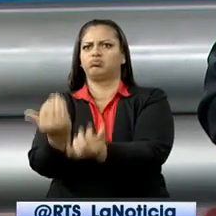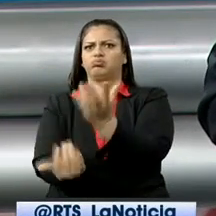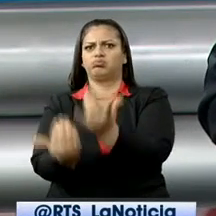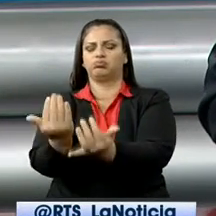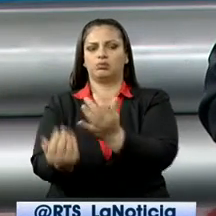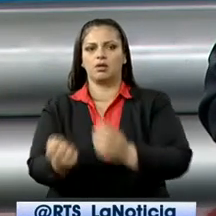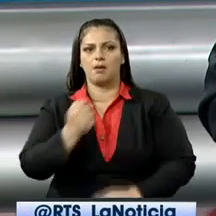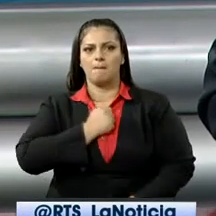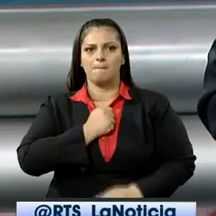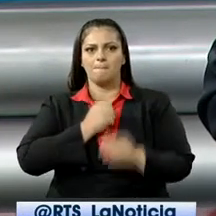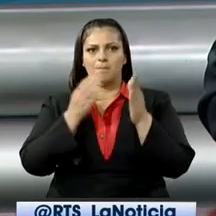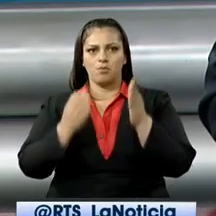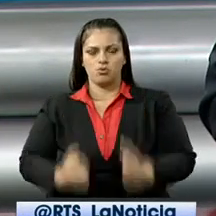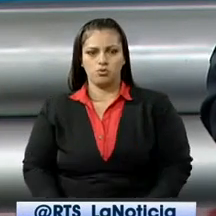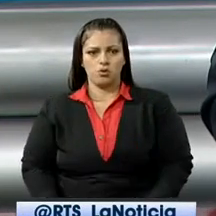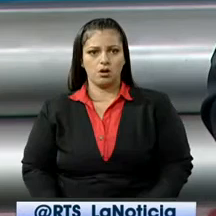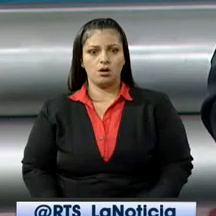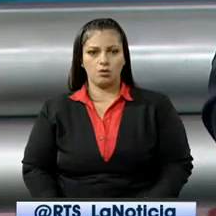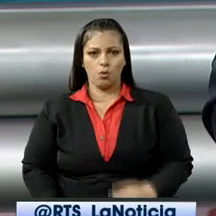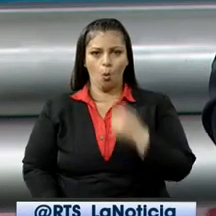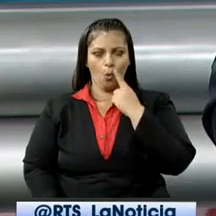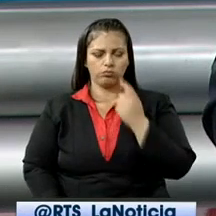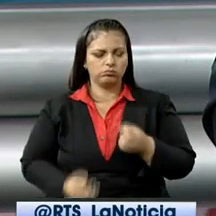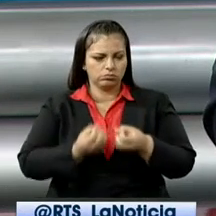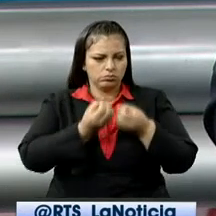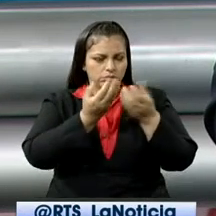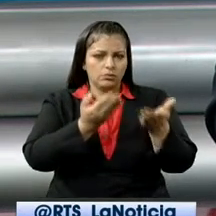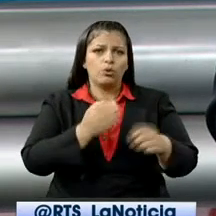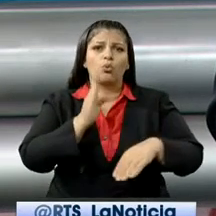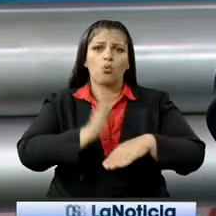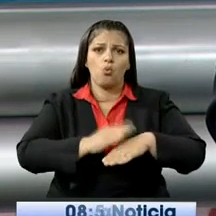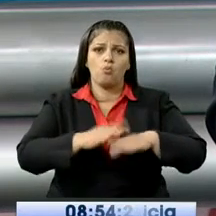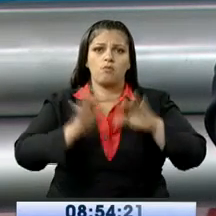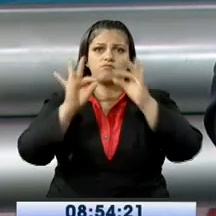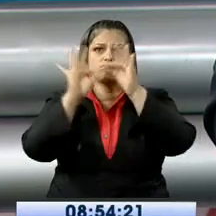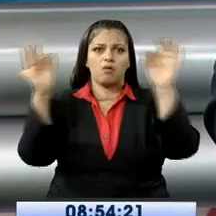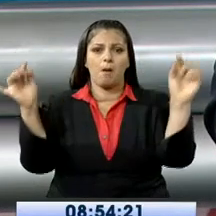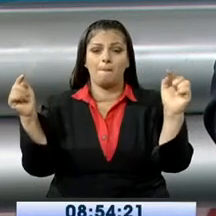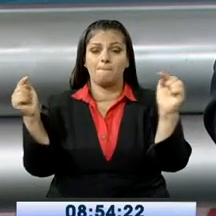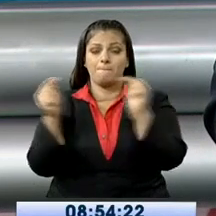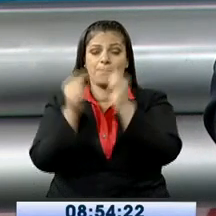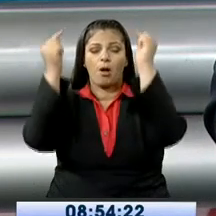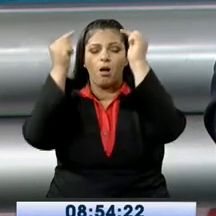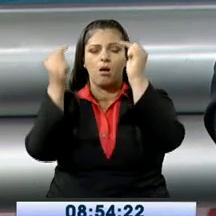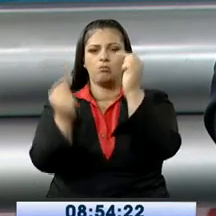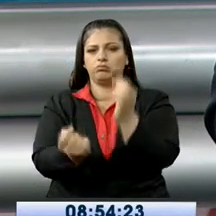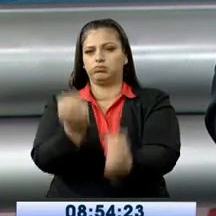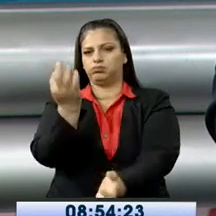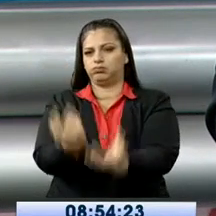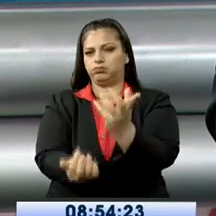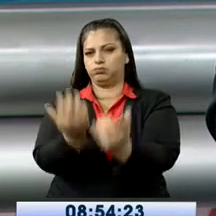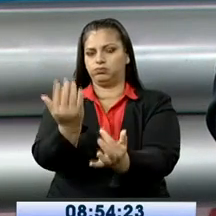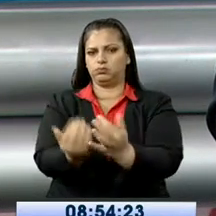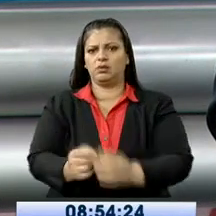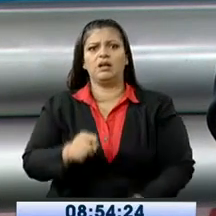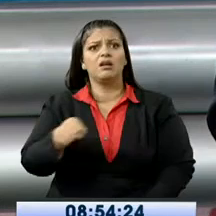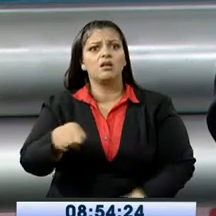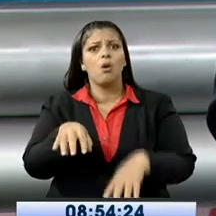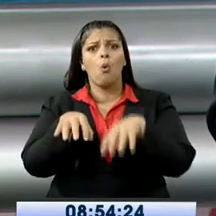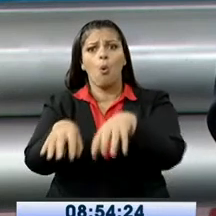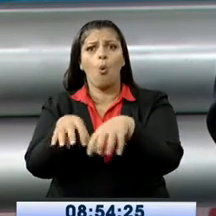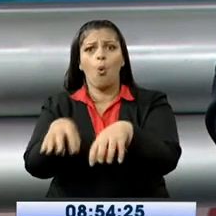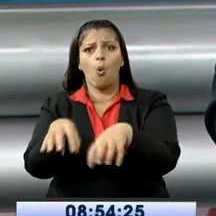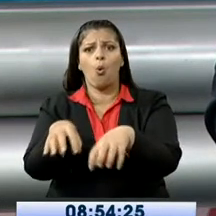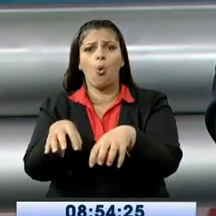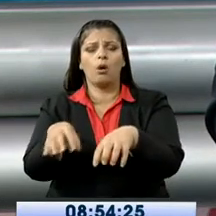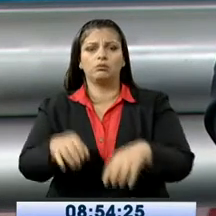propietario, un cortocircuito habría sido la causa del flagelo. Una mascota se encontraba en el inmueble y